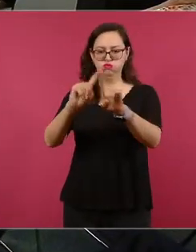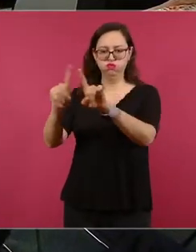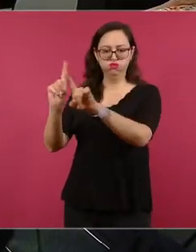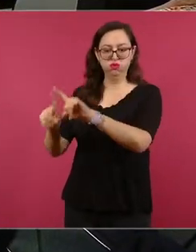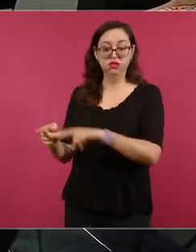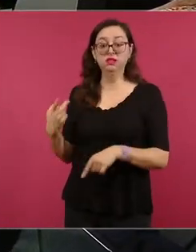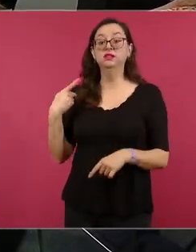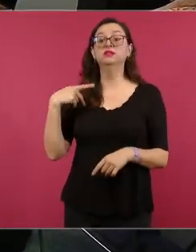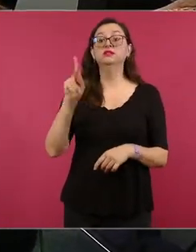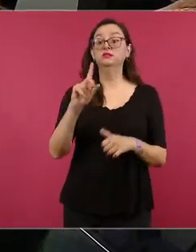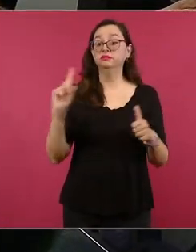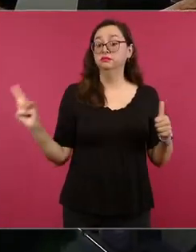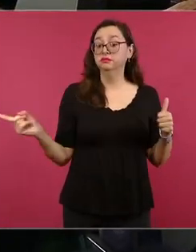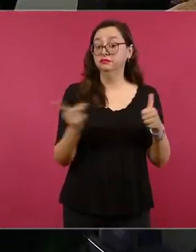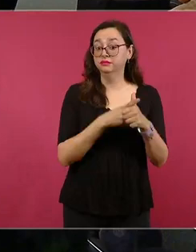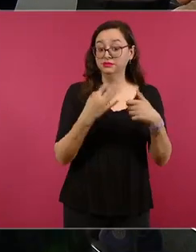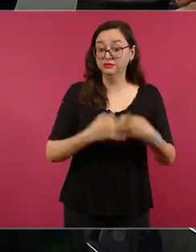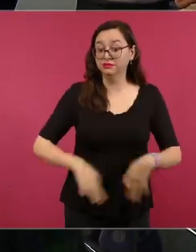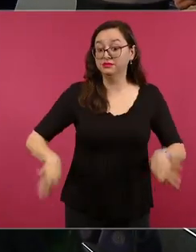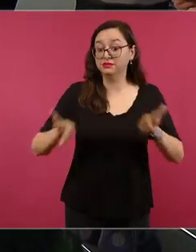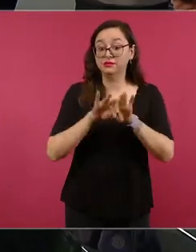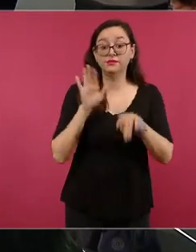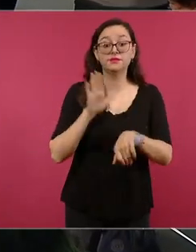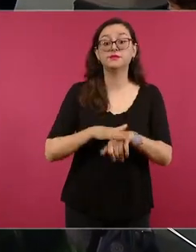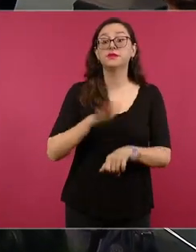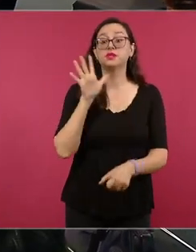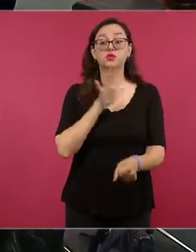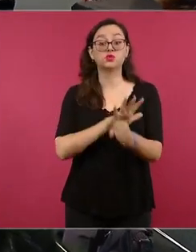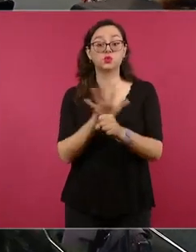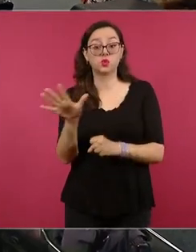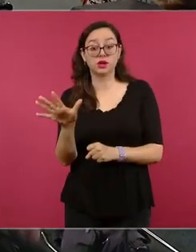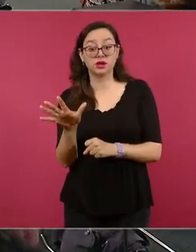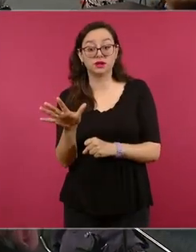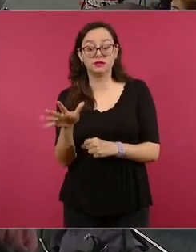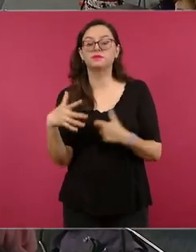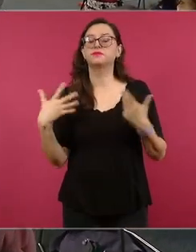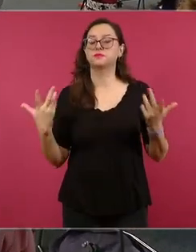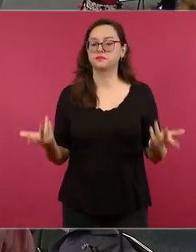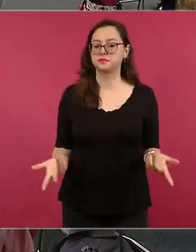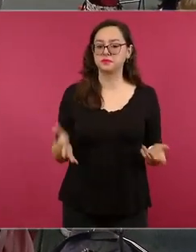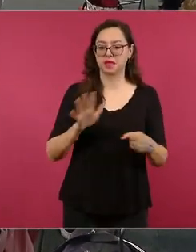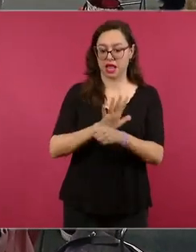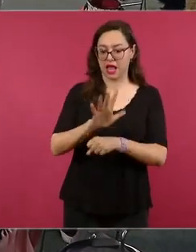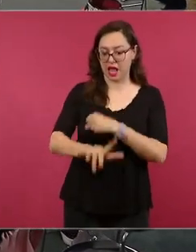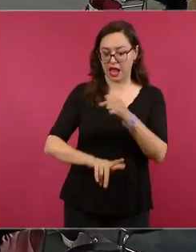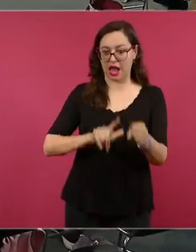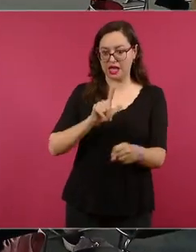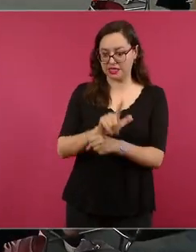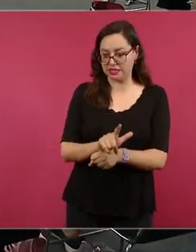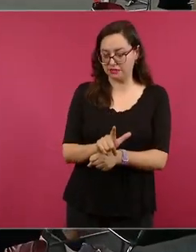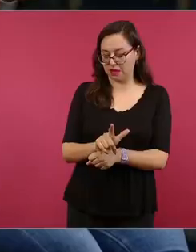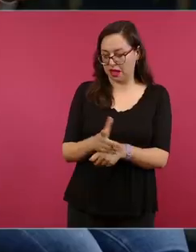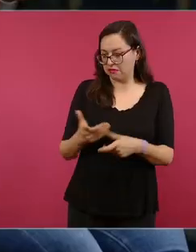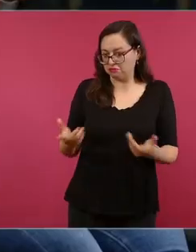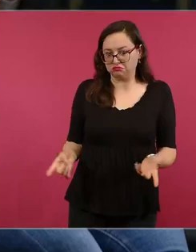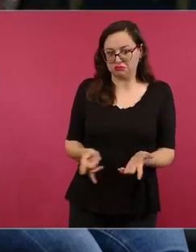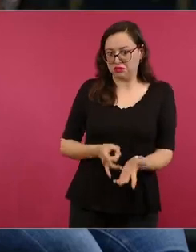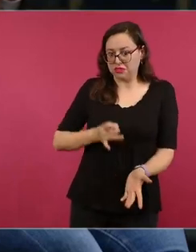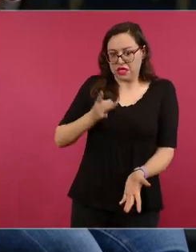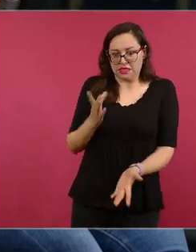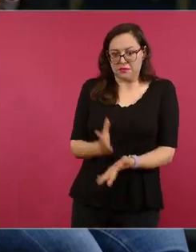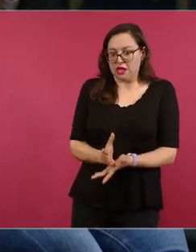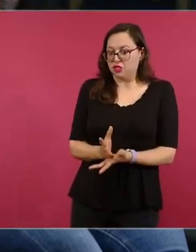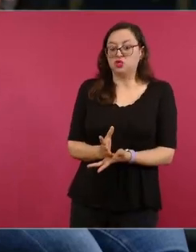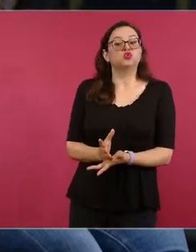uno de los aspectos más relevantes es que se irá más allá de la sola figura de los animales, dado que, fundamentados en